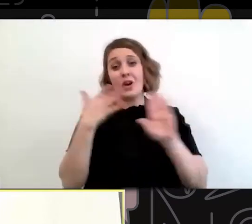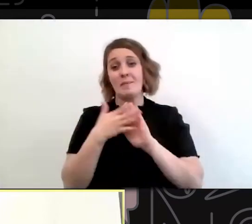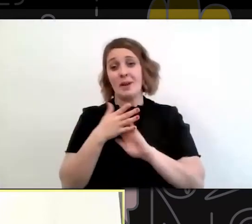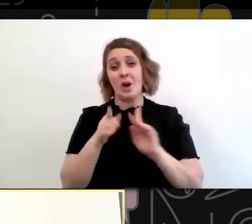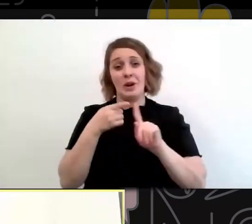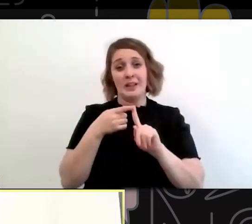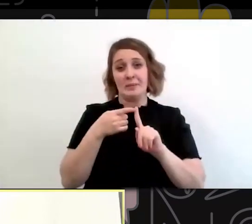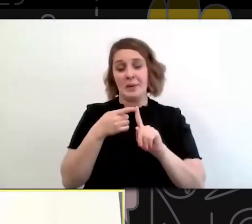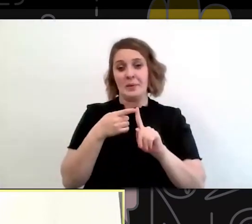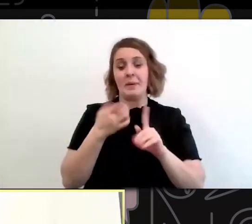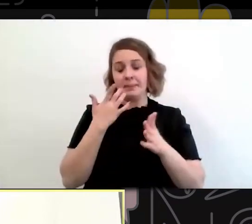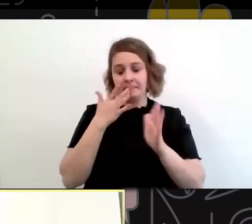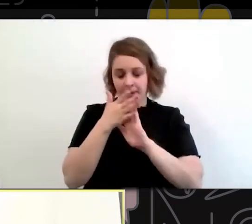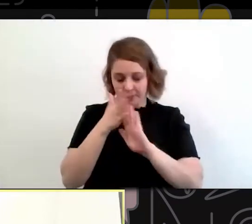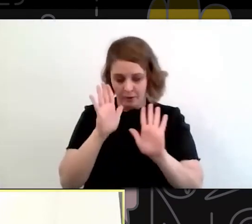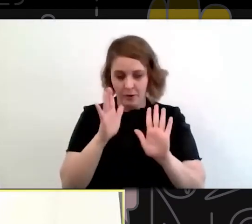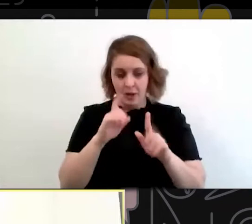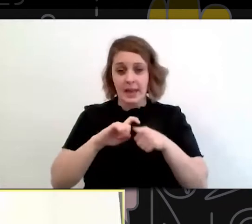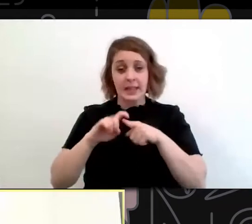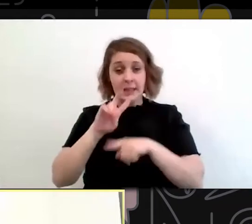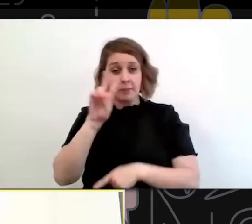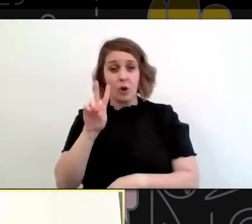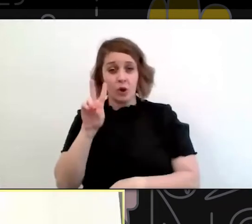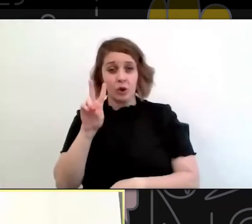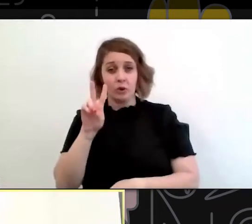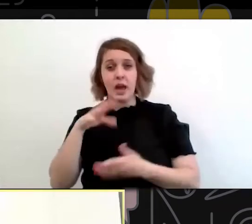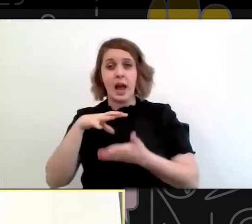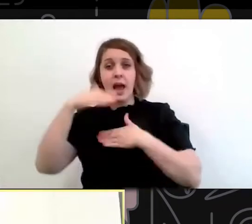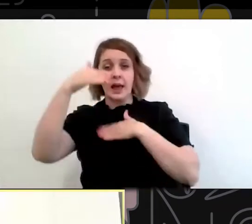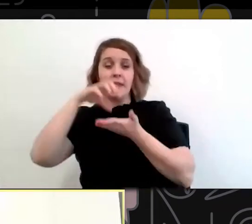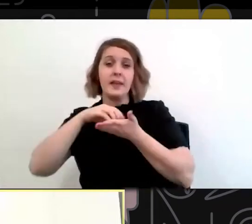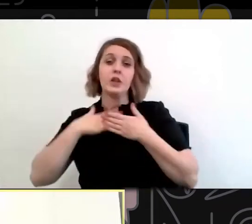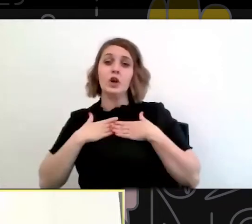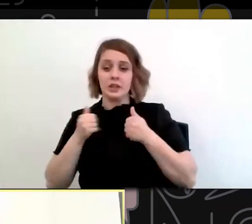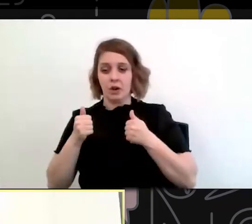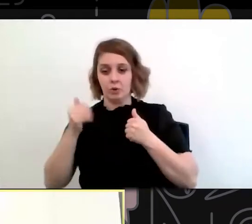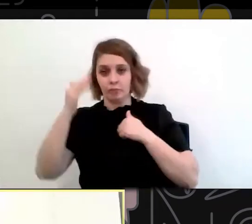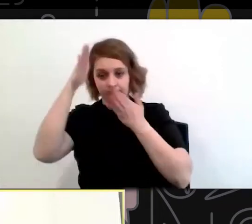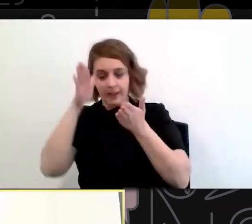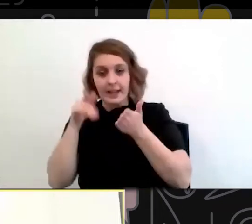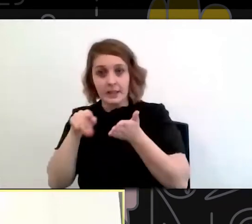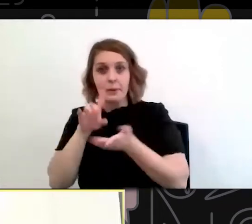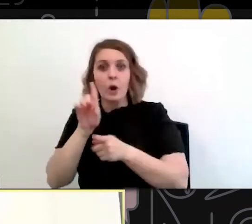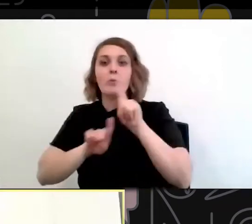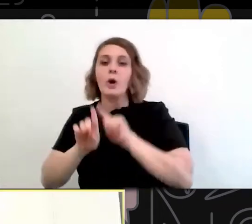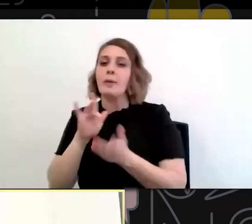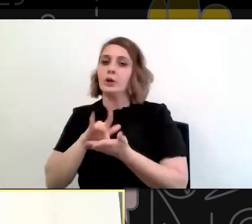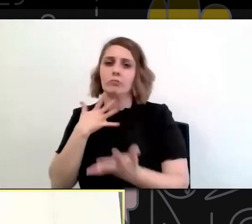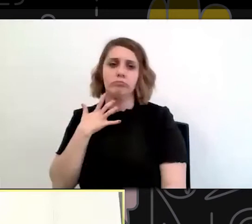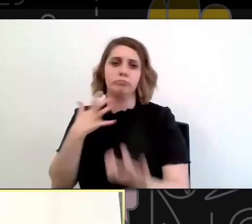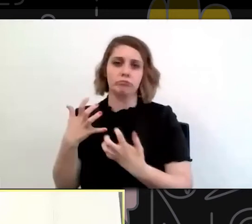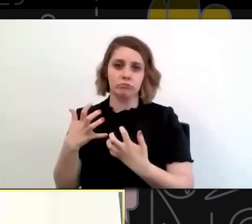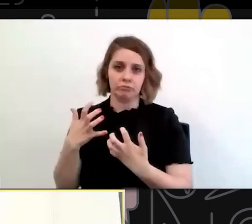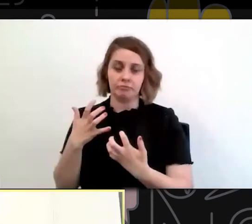El paciente tipo 2 está atendido a través de los centros de salud y encuentra un problema que es evidente. Y es que, a